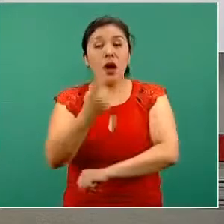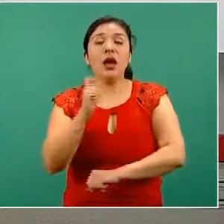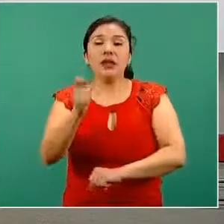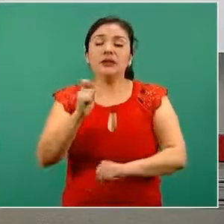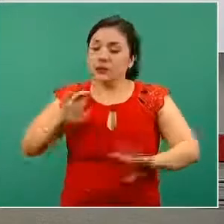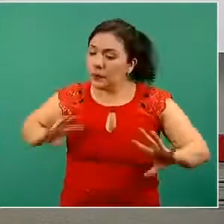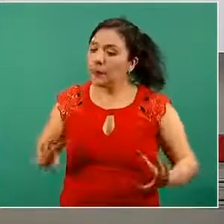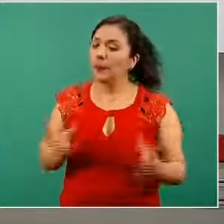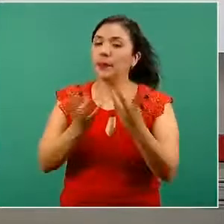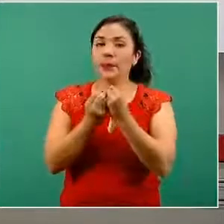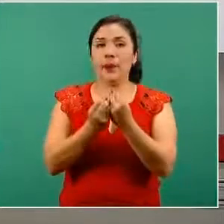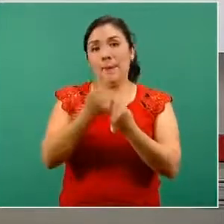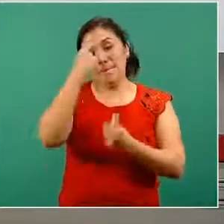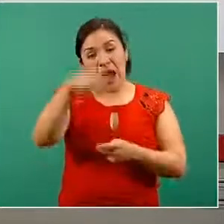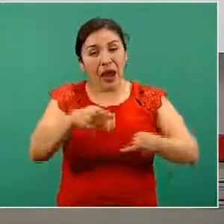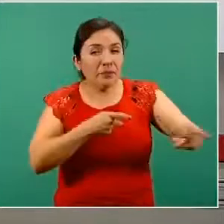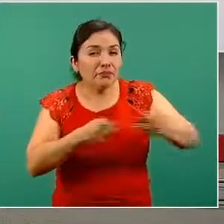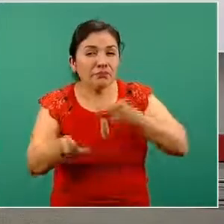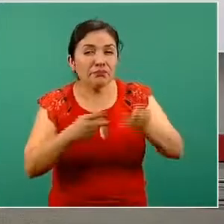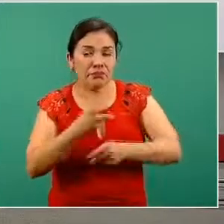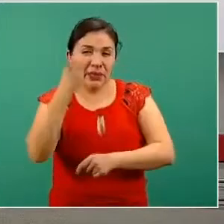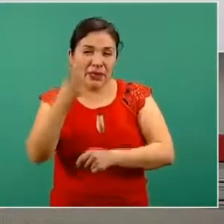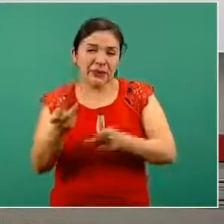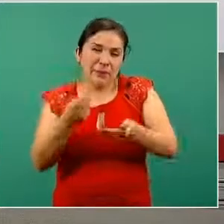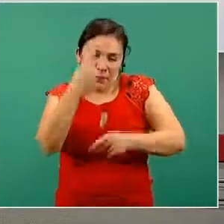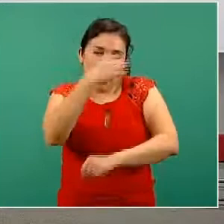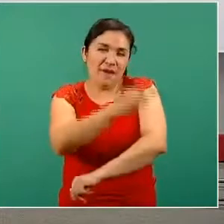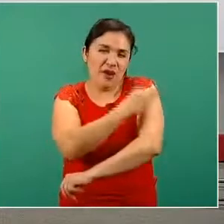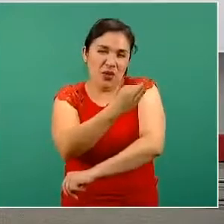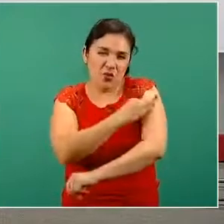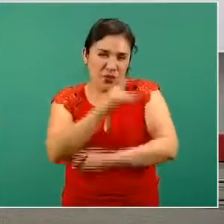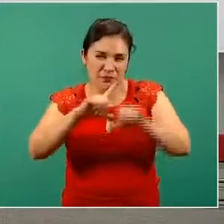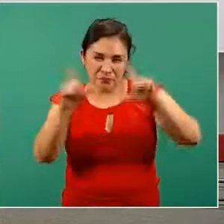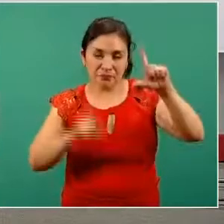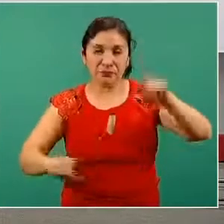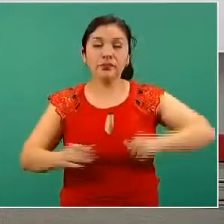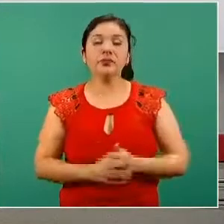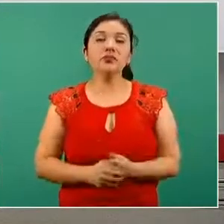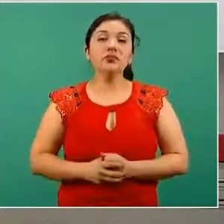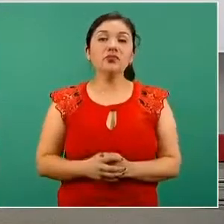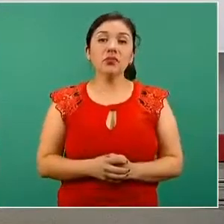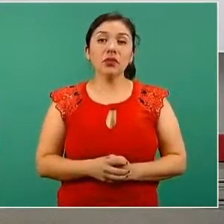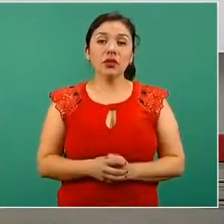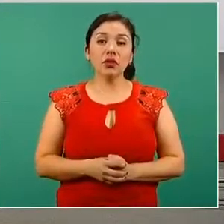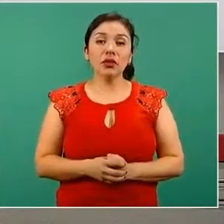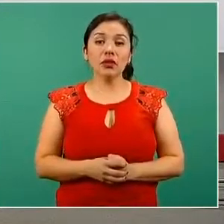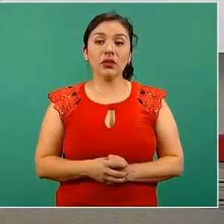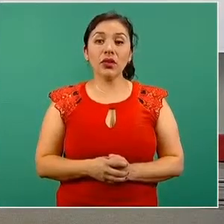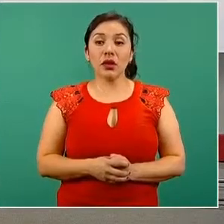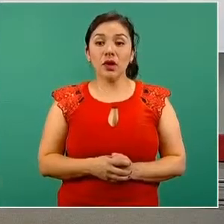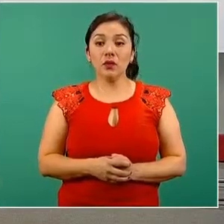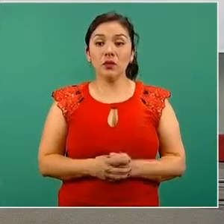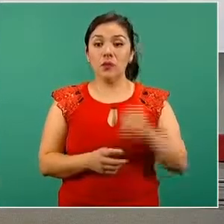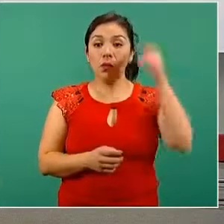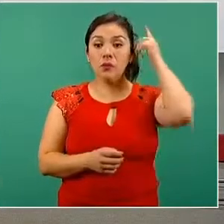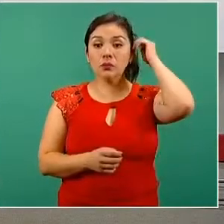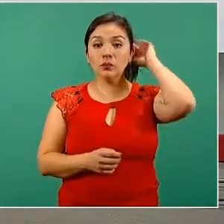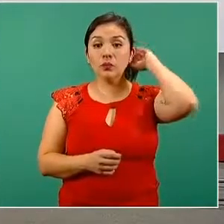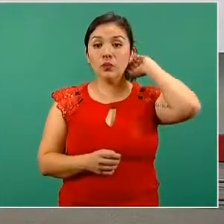que va de la Estrategia Nacional de Vacunación. Si vemos la siguiente diapositiva, podemos precisamente